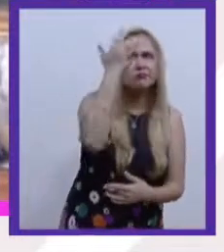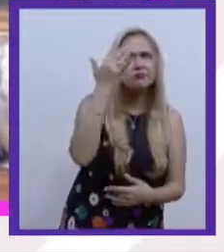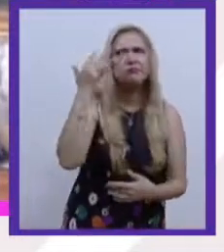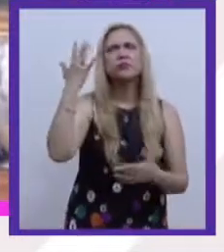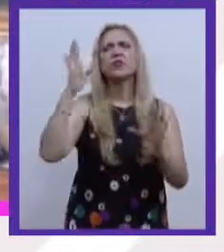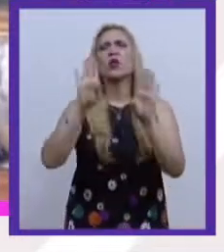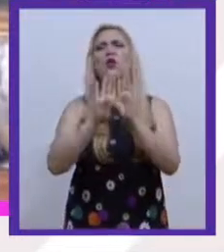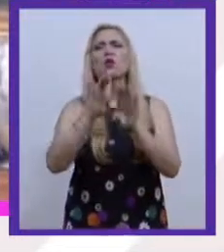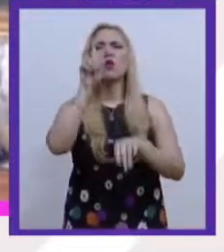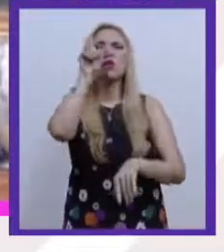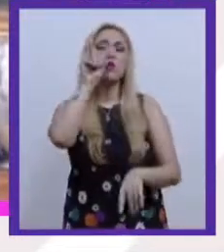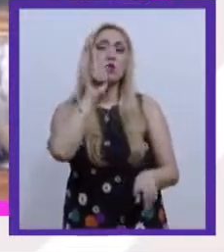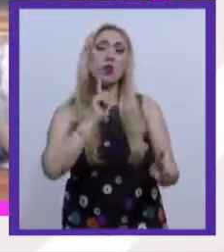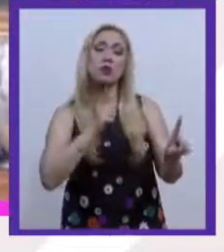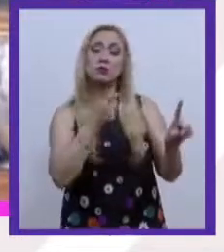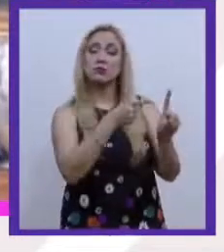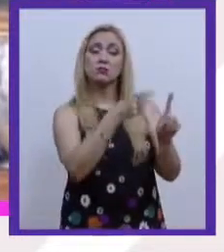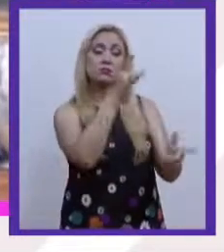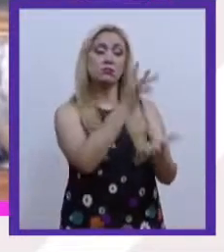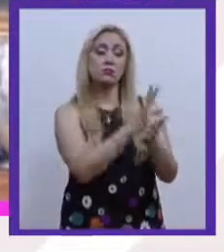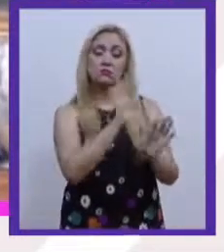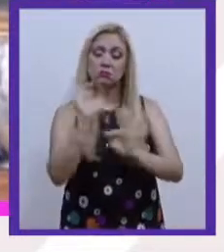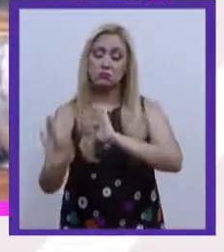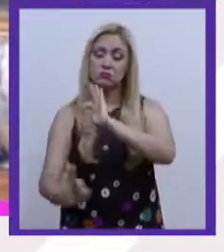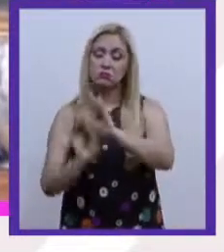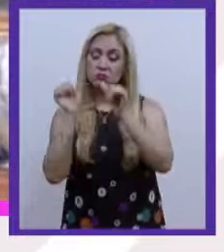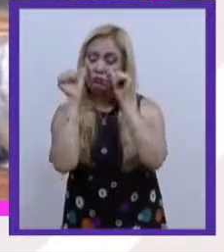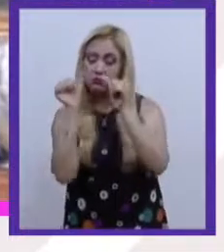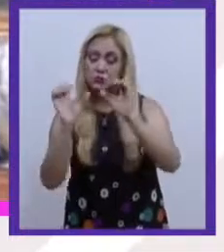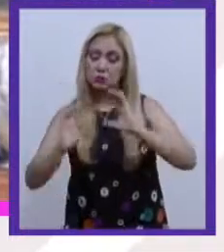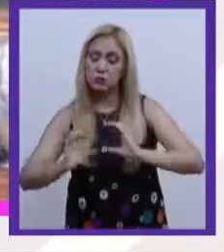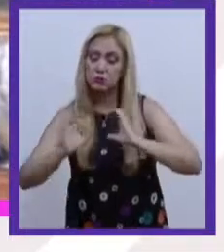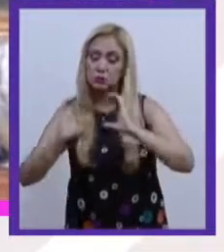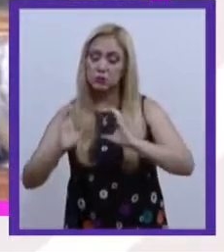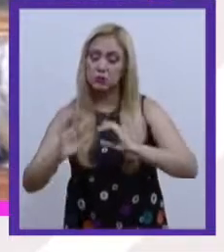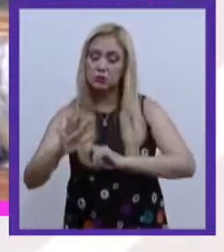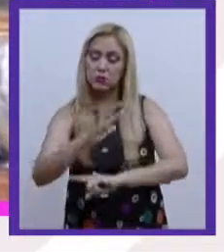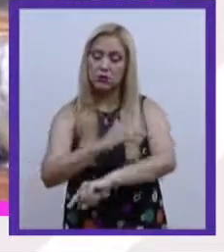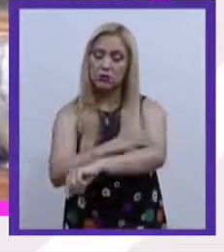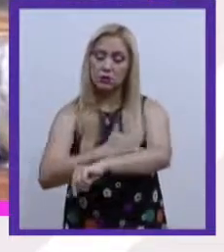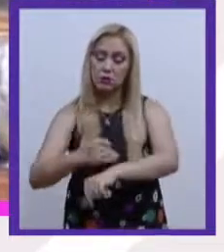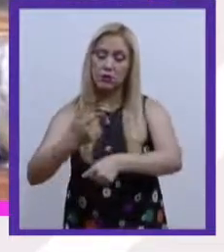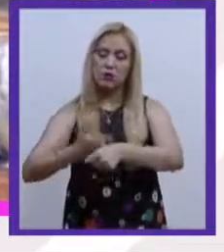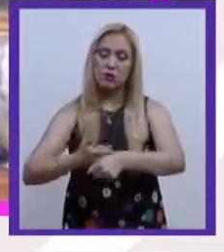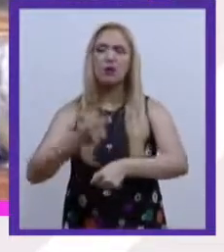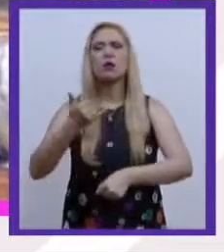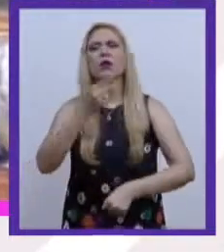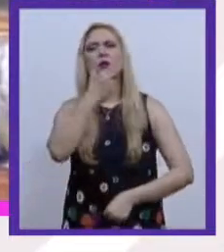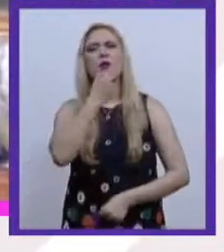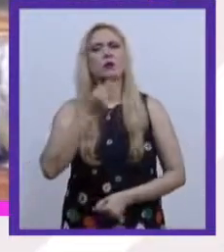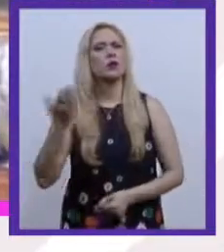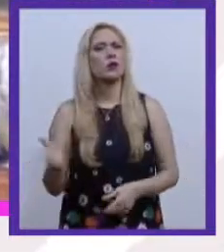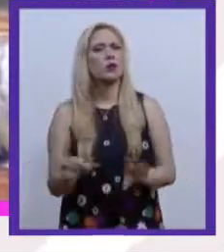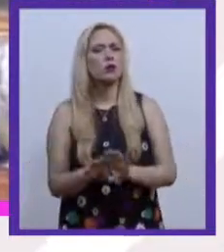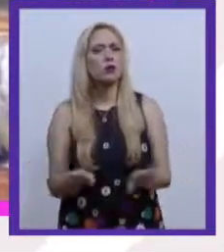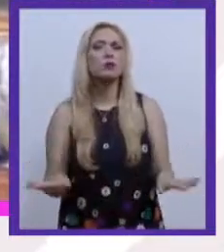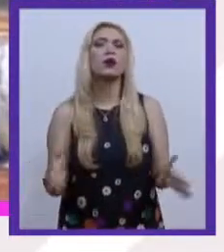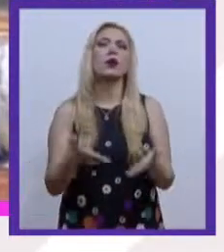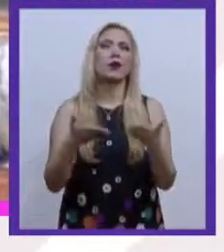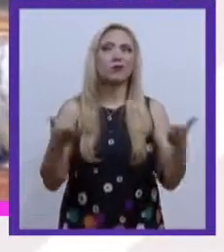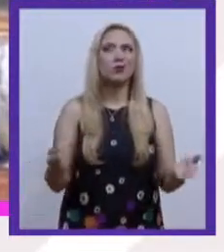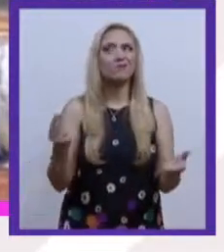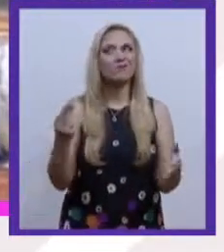de los cuidados y su repercusión en el ejercicio de derechos de las mujeres y de los hombres para impulsar cambios legislativos